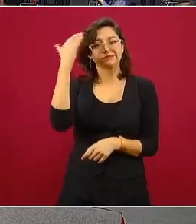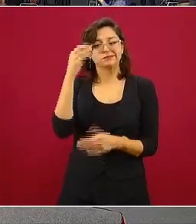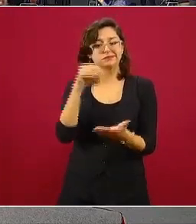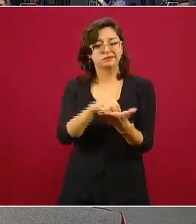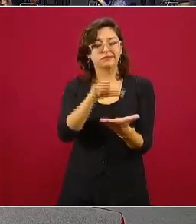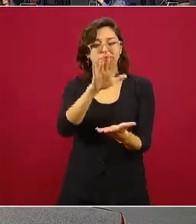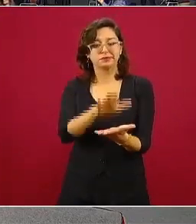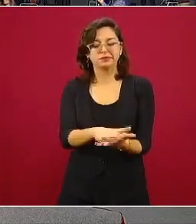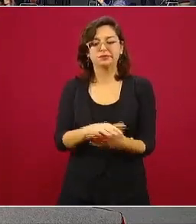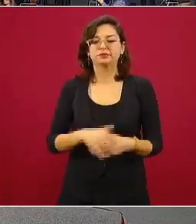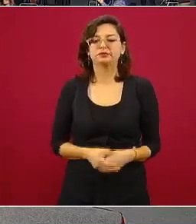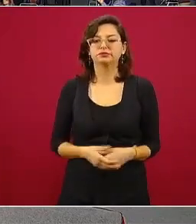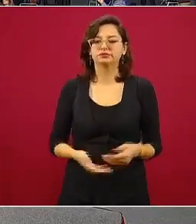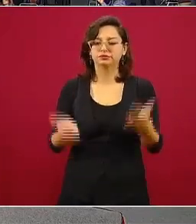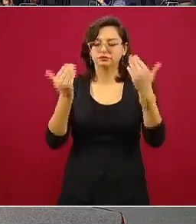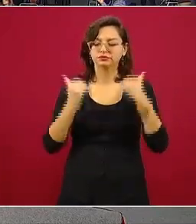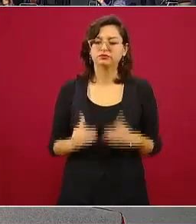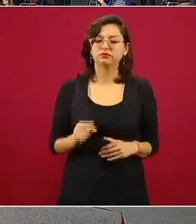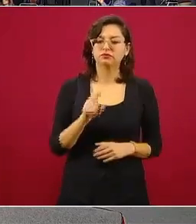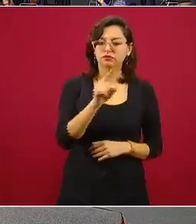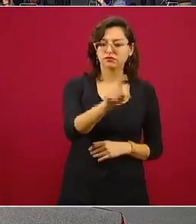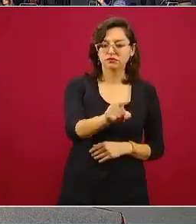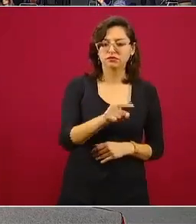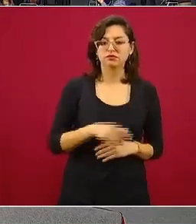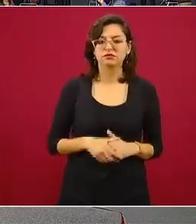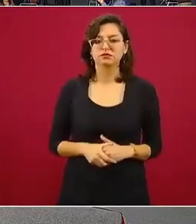A ver, vamos y luego.